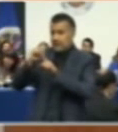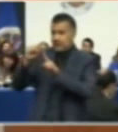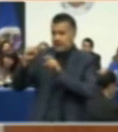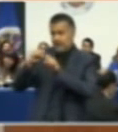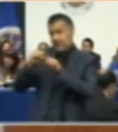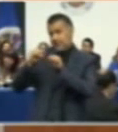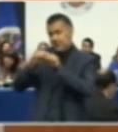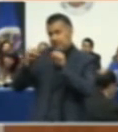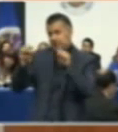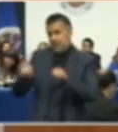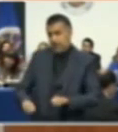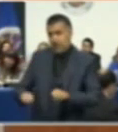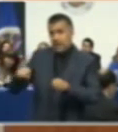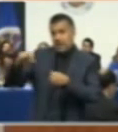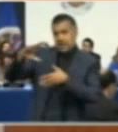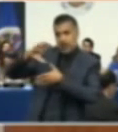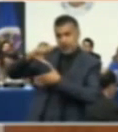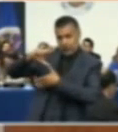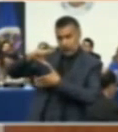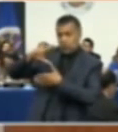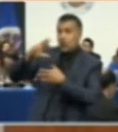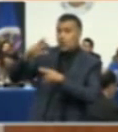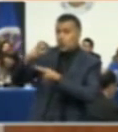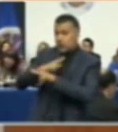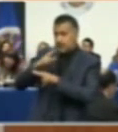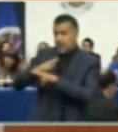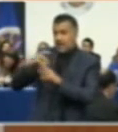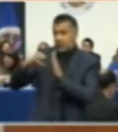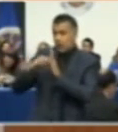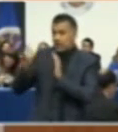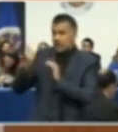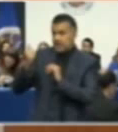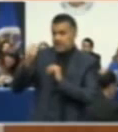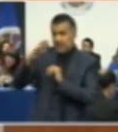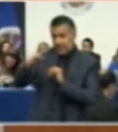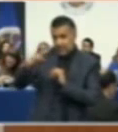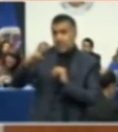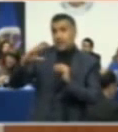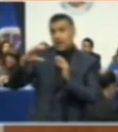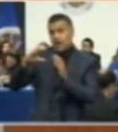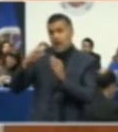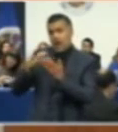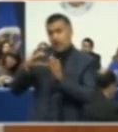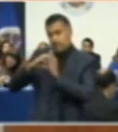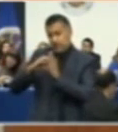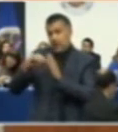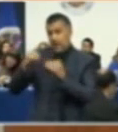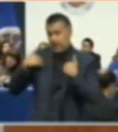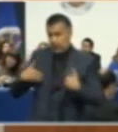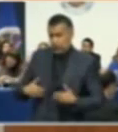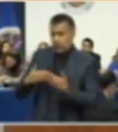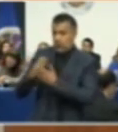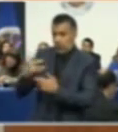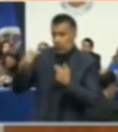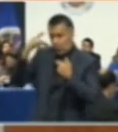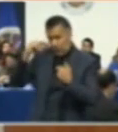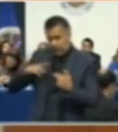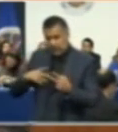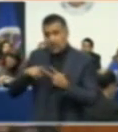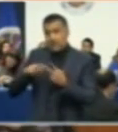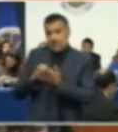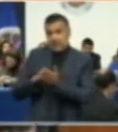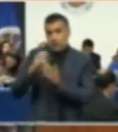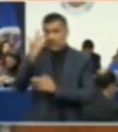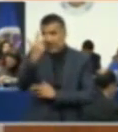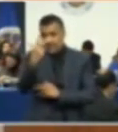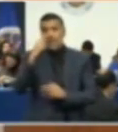interamericano aplique, utilice el artículo 17 de la Declaración Americana de Derechos y Deberes del Hombre, el artículo 3 de